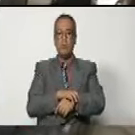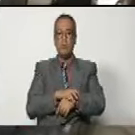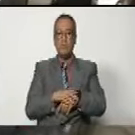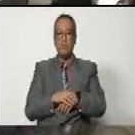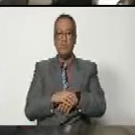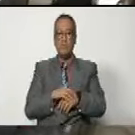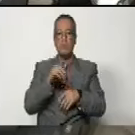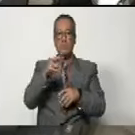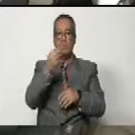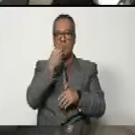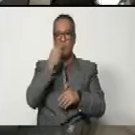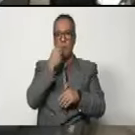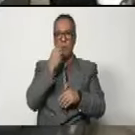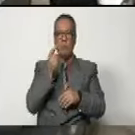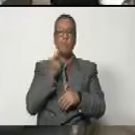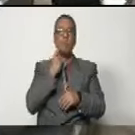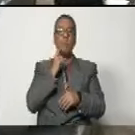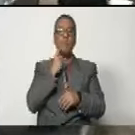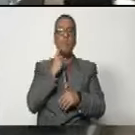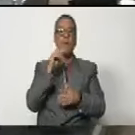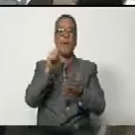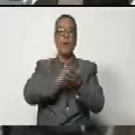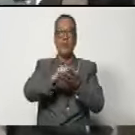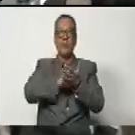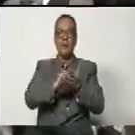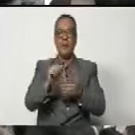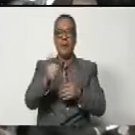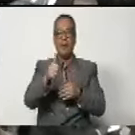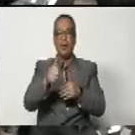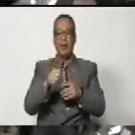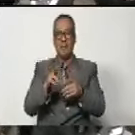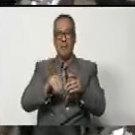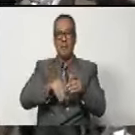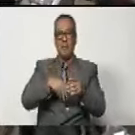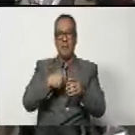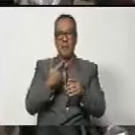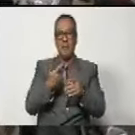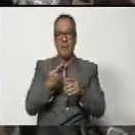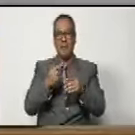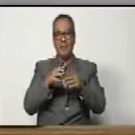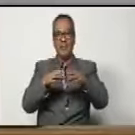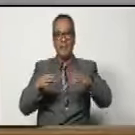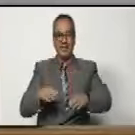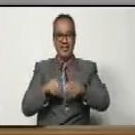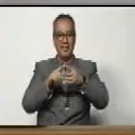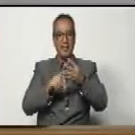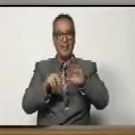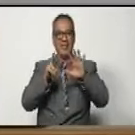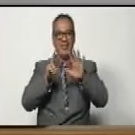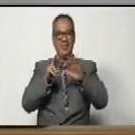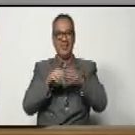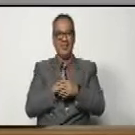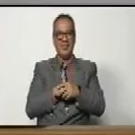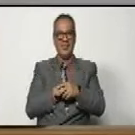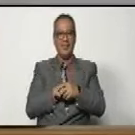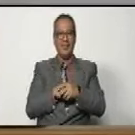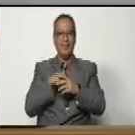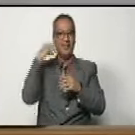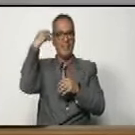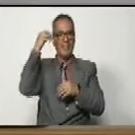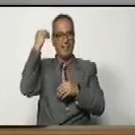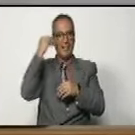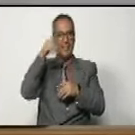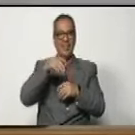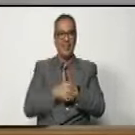Me estaba comiendo un chocolate en el artículo 10, cuando podía haberme comido un pabellón en el artículo 7. En